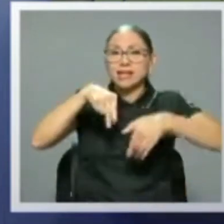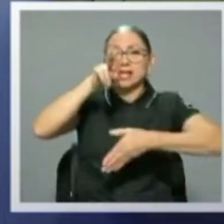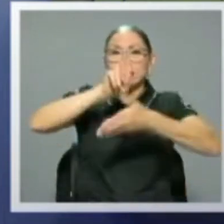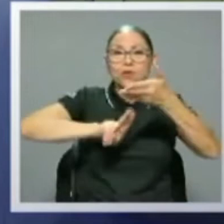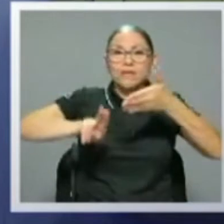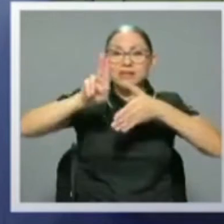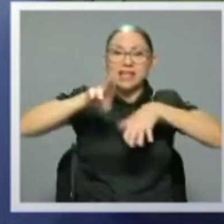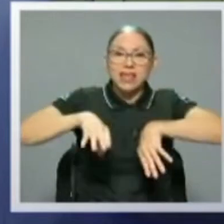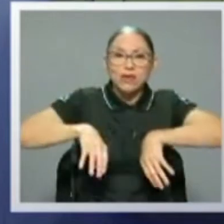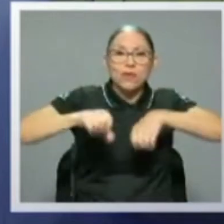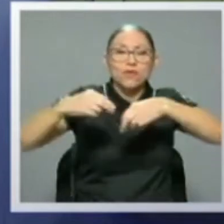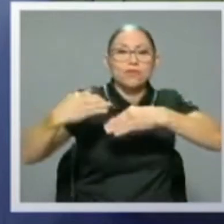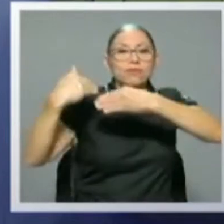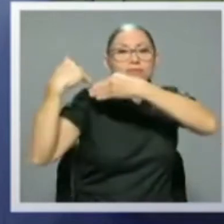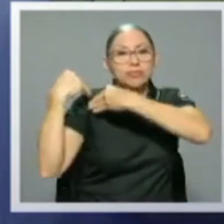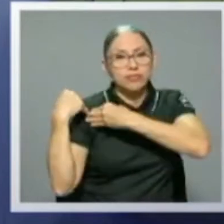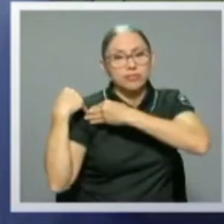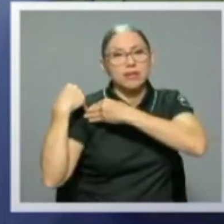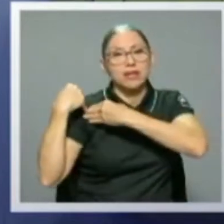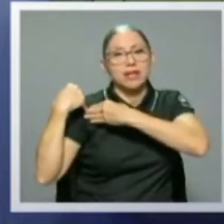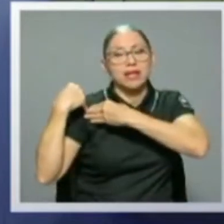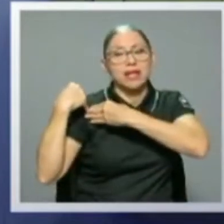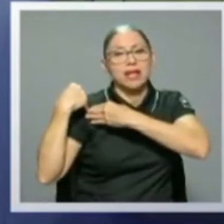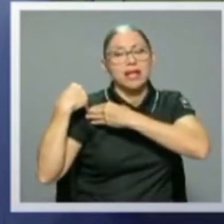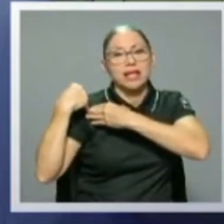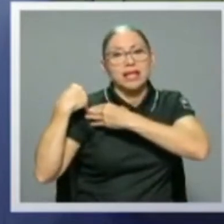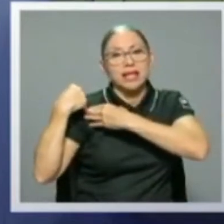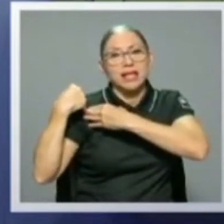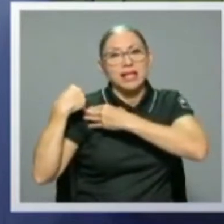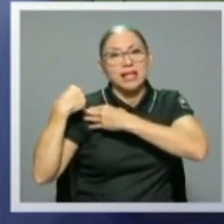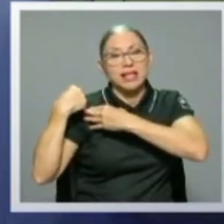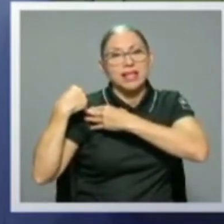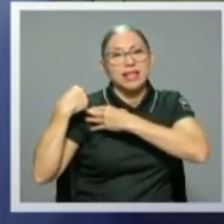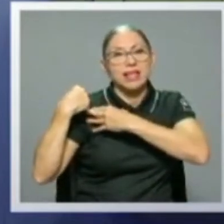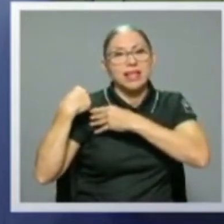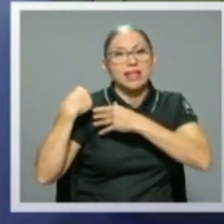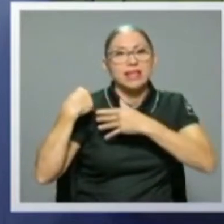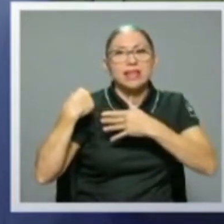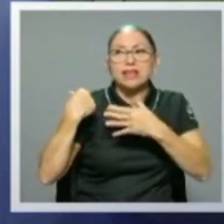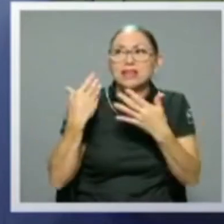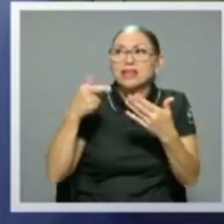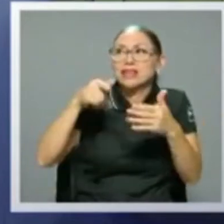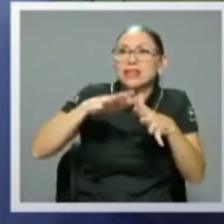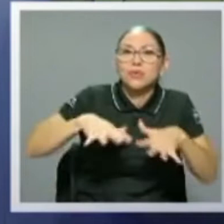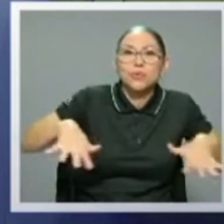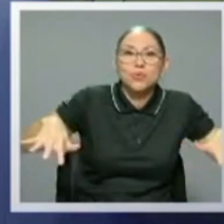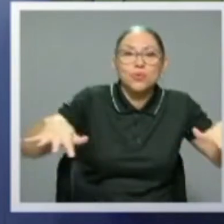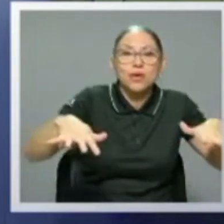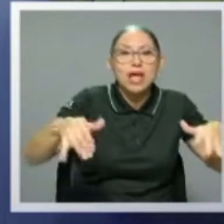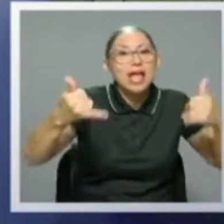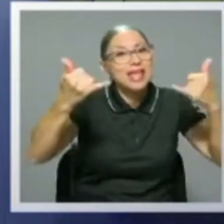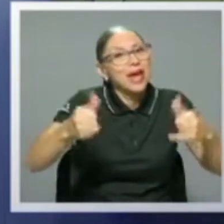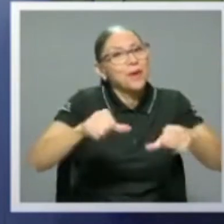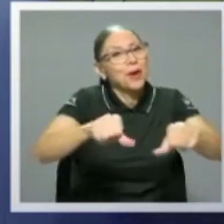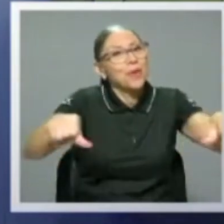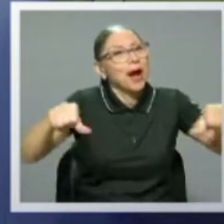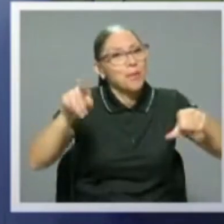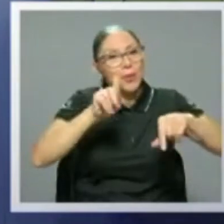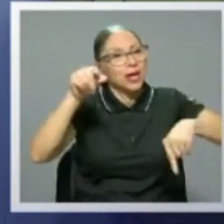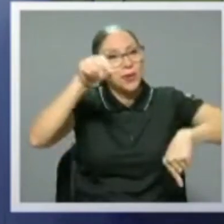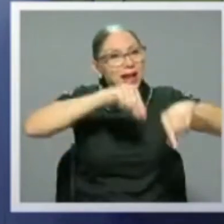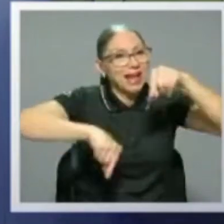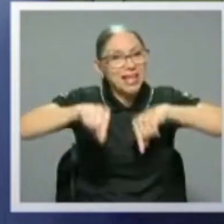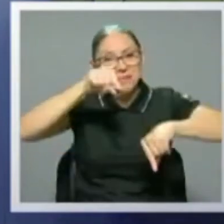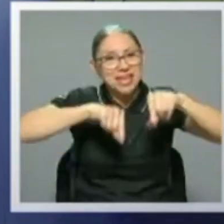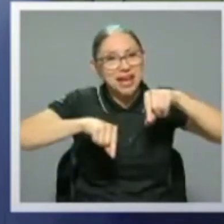de nuevo Quijote y de nuevo en un campo que no era química, sino que eran los libros,